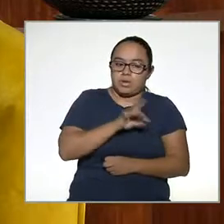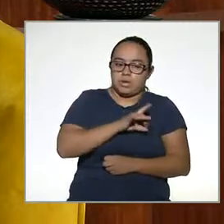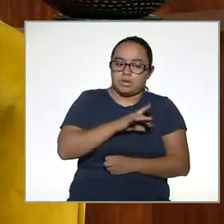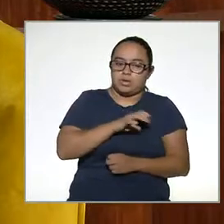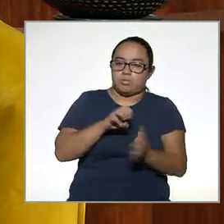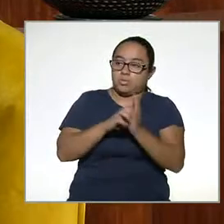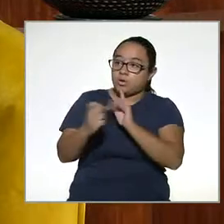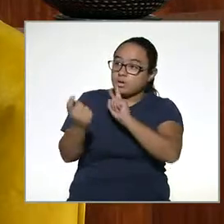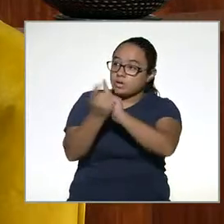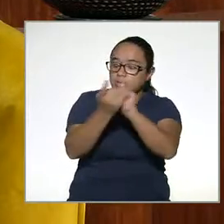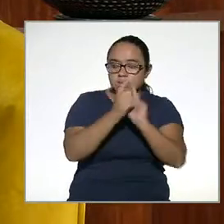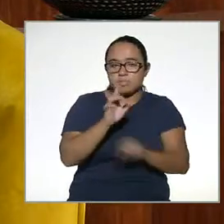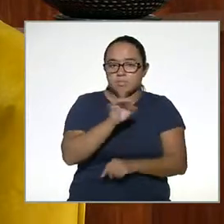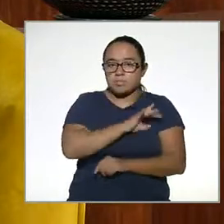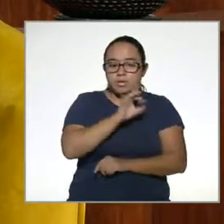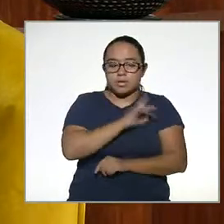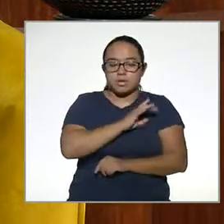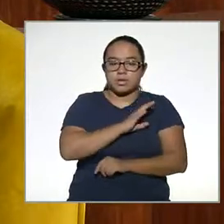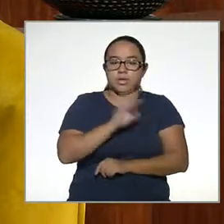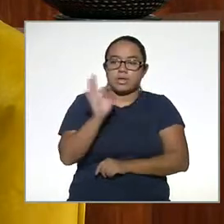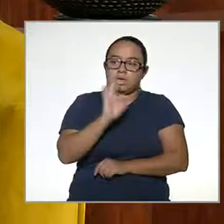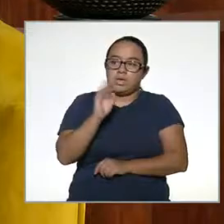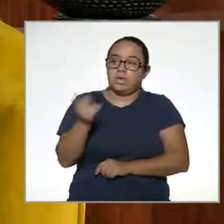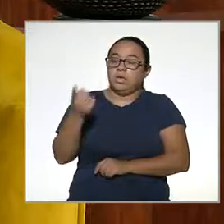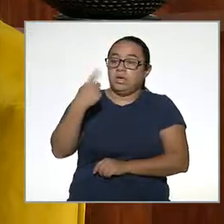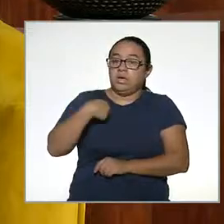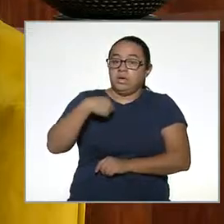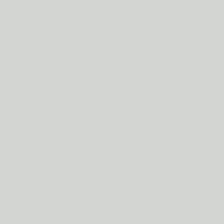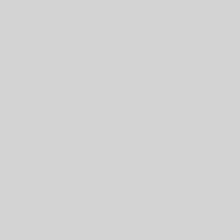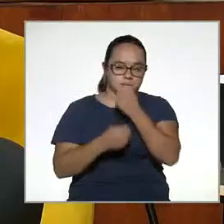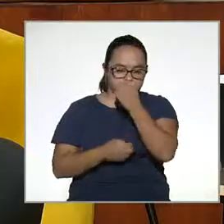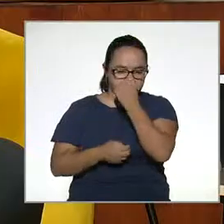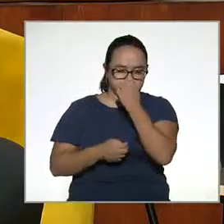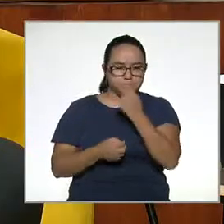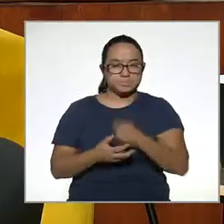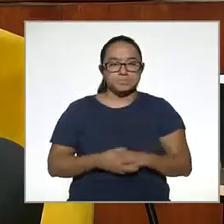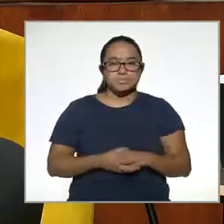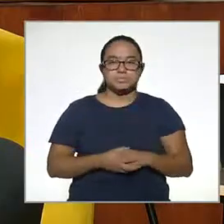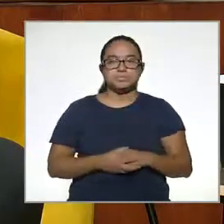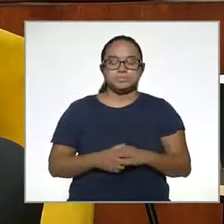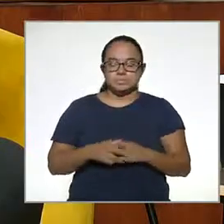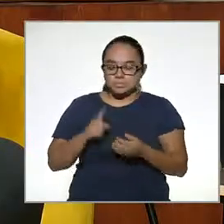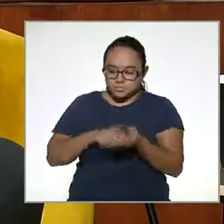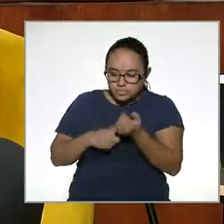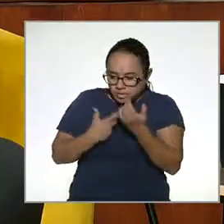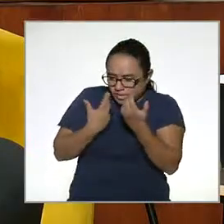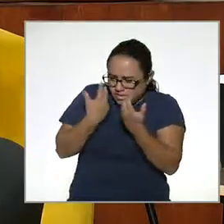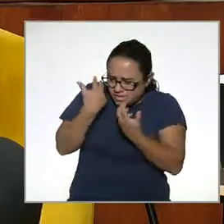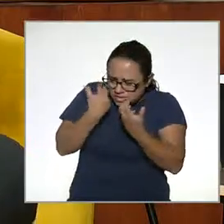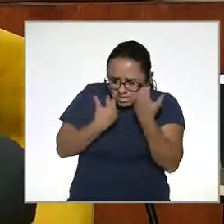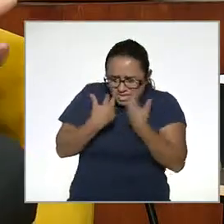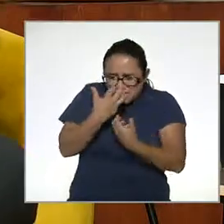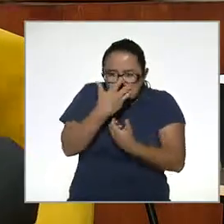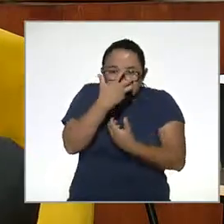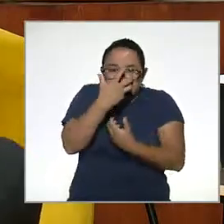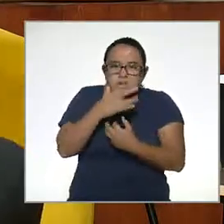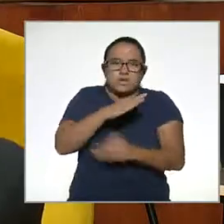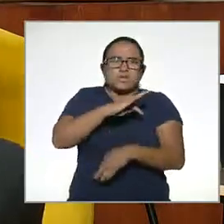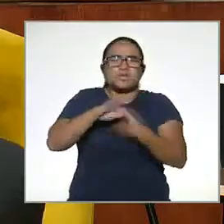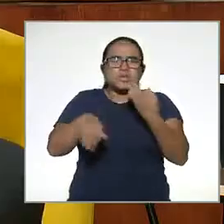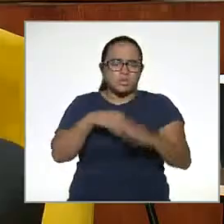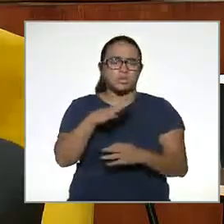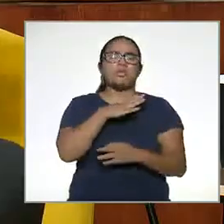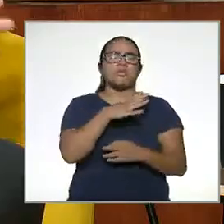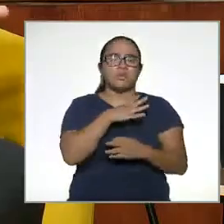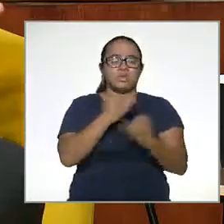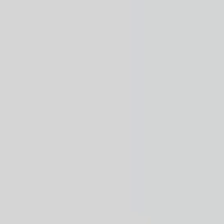momento de socializar que pudiera ser avergonzado o que se burlen de él. Un grado de timidez todos lo tenemos y todos los